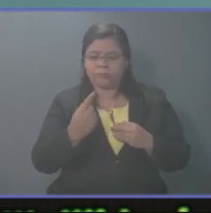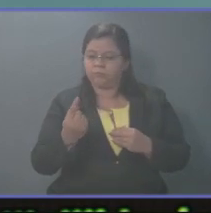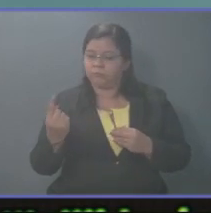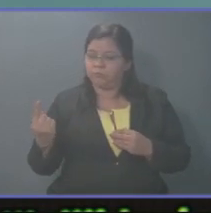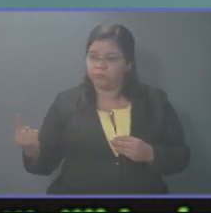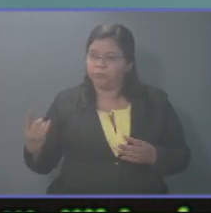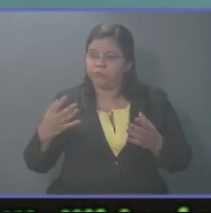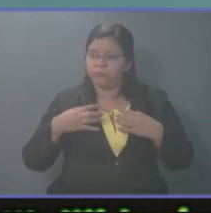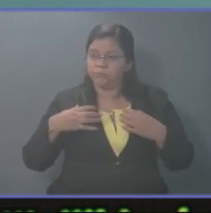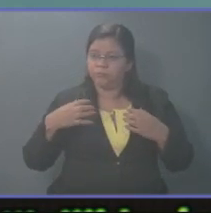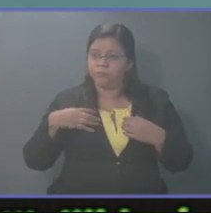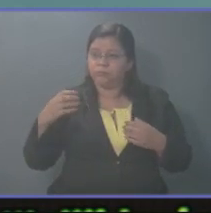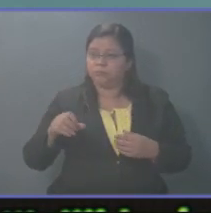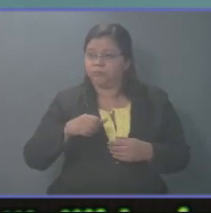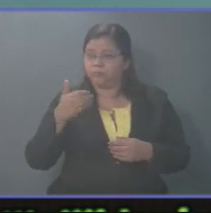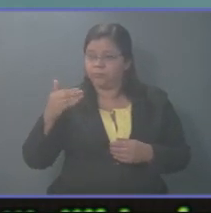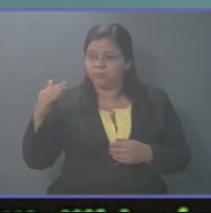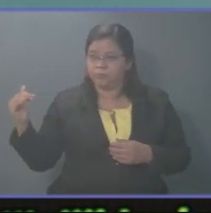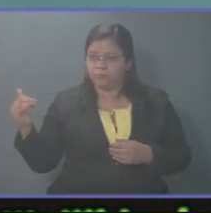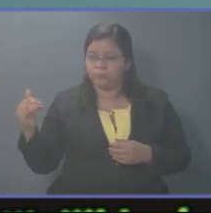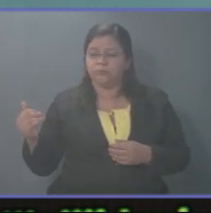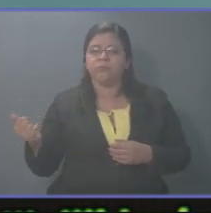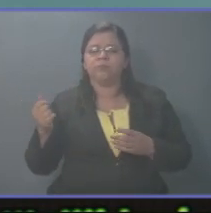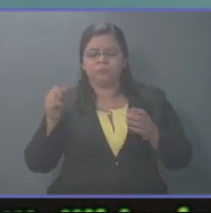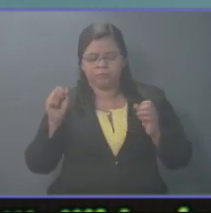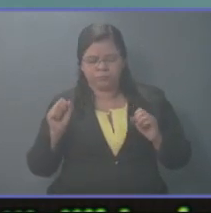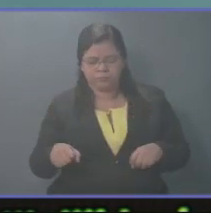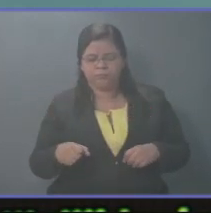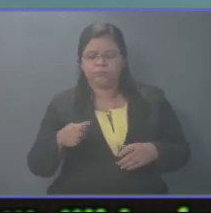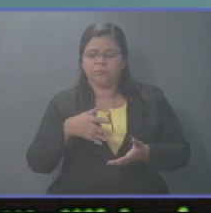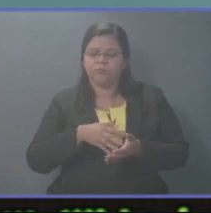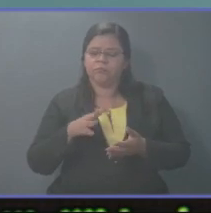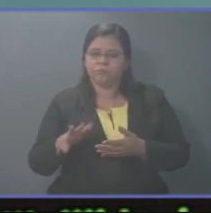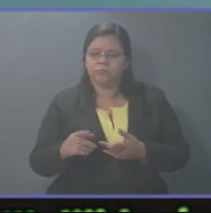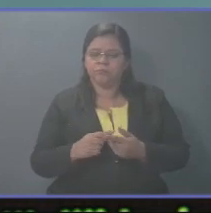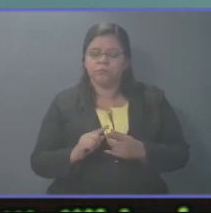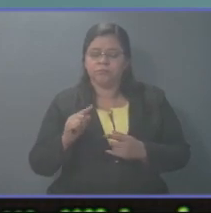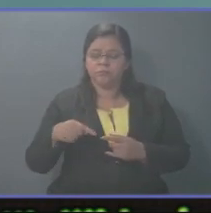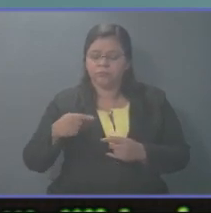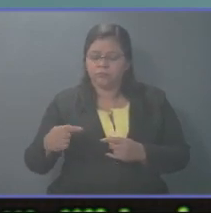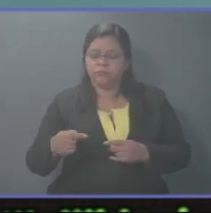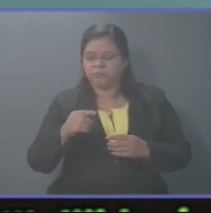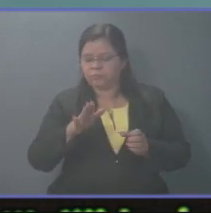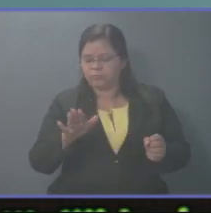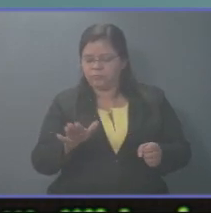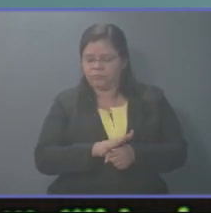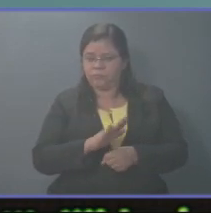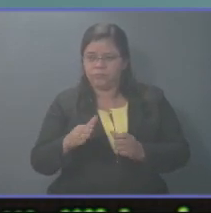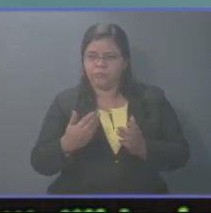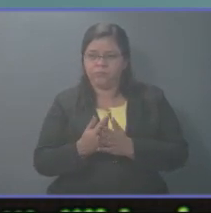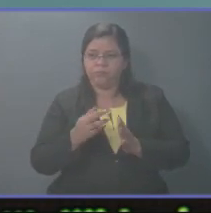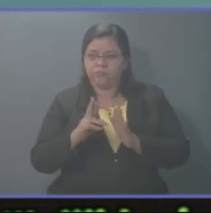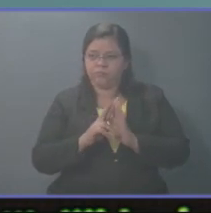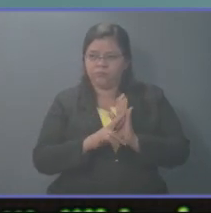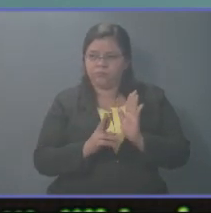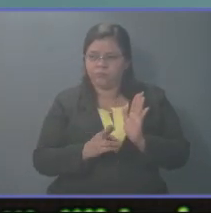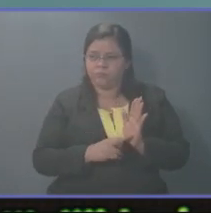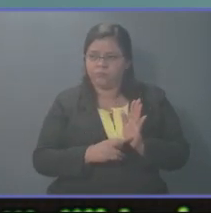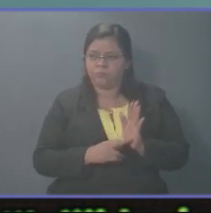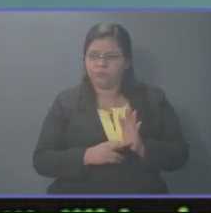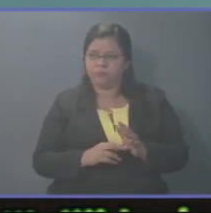en el exterior puedan optar a cargos públicos siempre que cumplan con los requisitos previstos